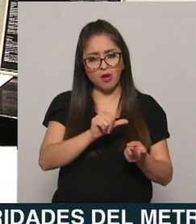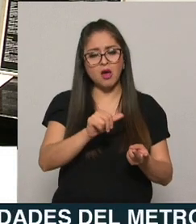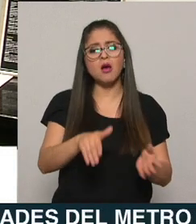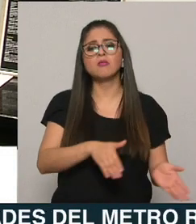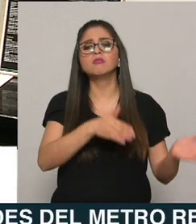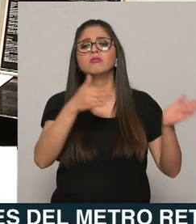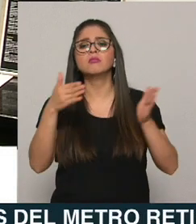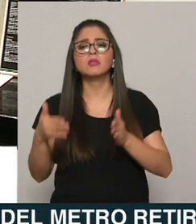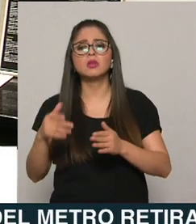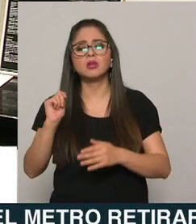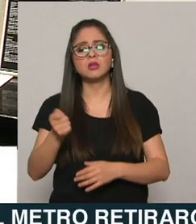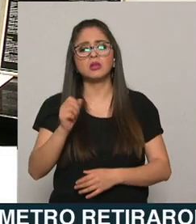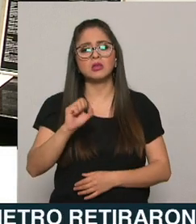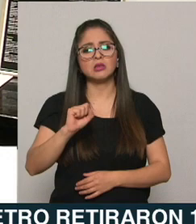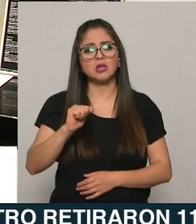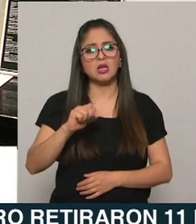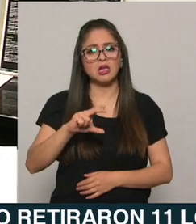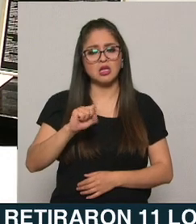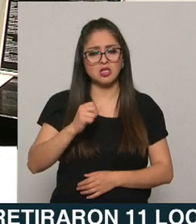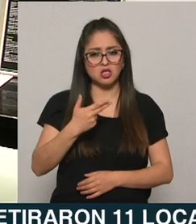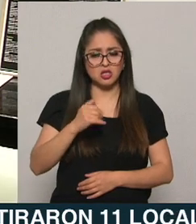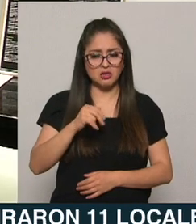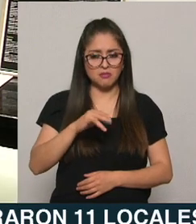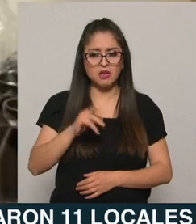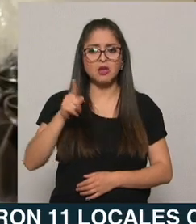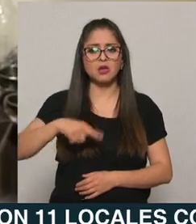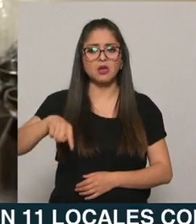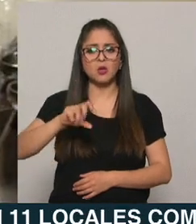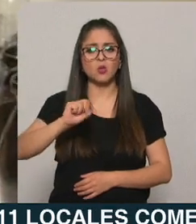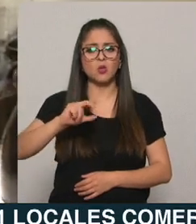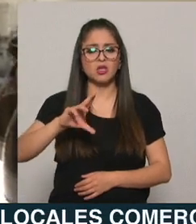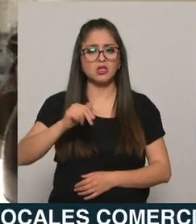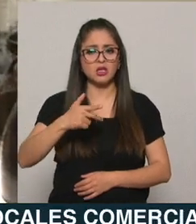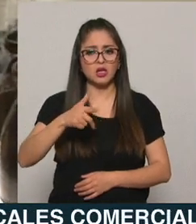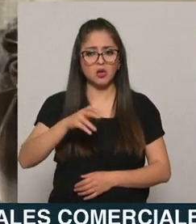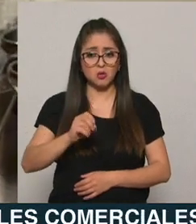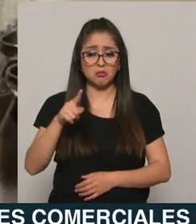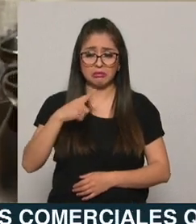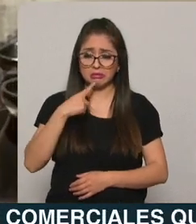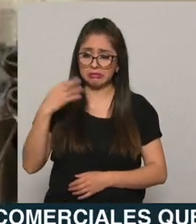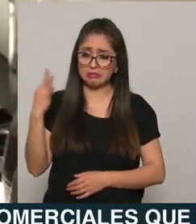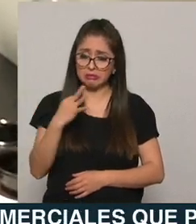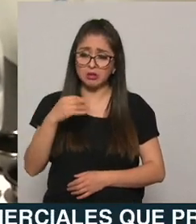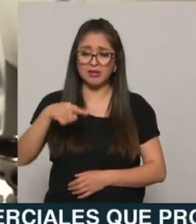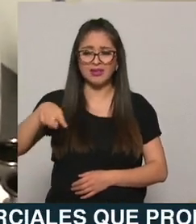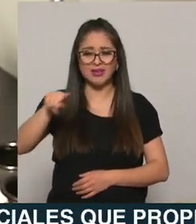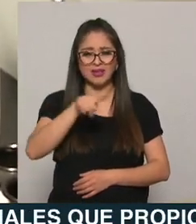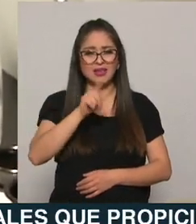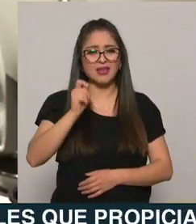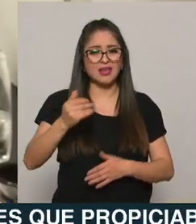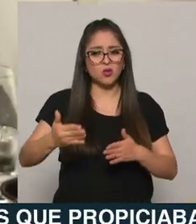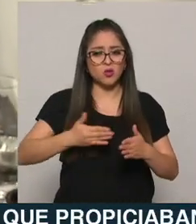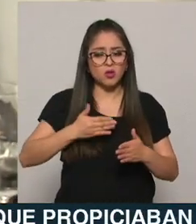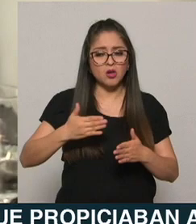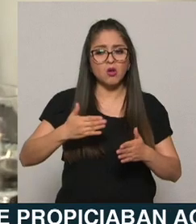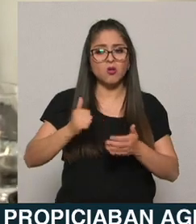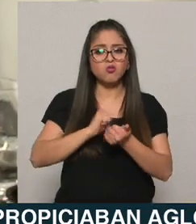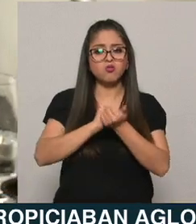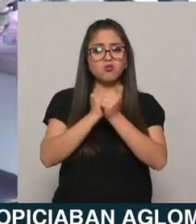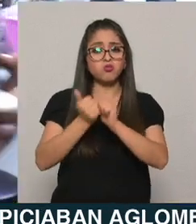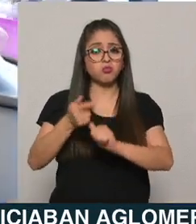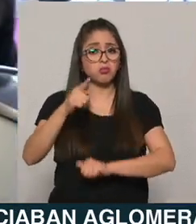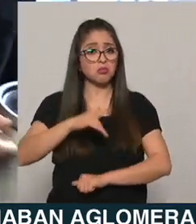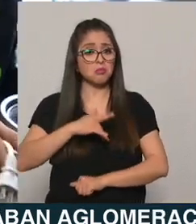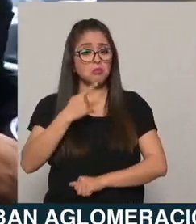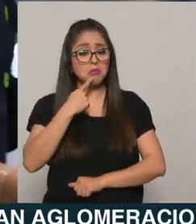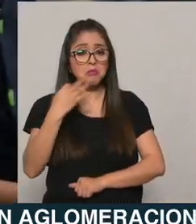tengo lo que es el sashimi de guachinango, que está muy bueno. Y como dicen en las cocinas, el amor por el estómago entra. Así